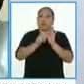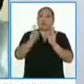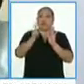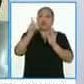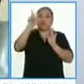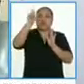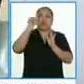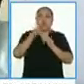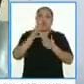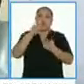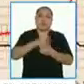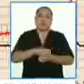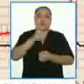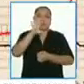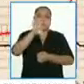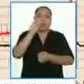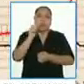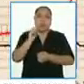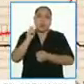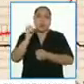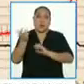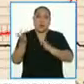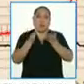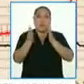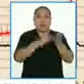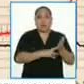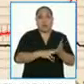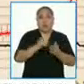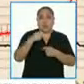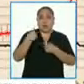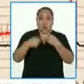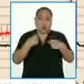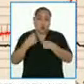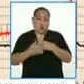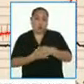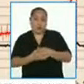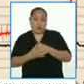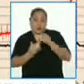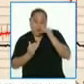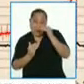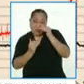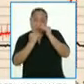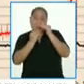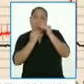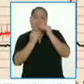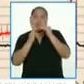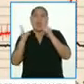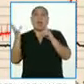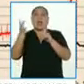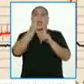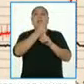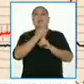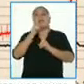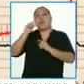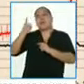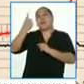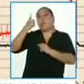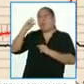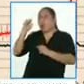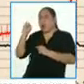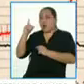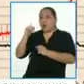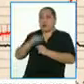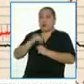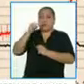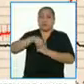lamentablemente a aproximadamente 50 muertes diarias de alcanzar el pico de la primera ola. En Lima la situación en camas UCI